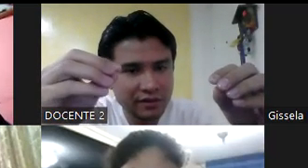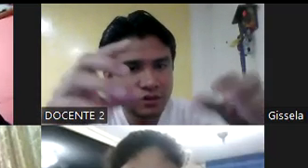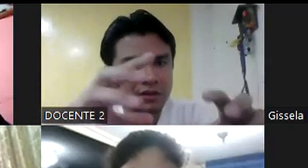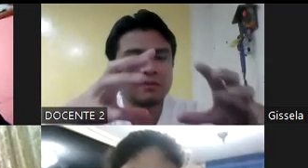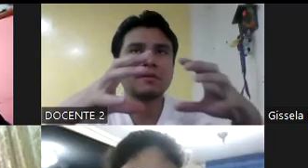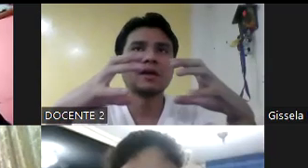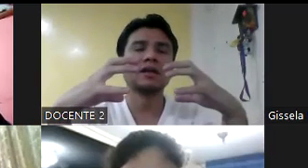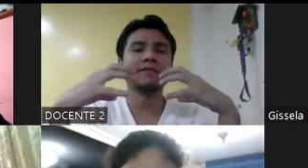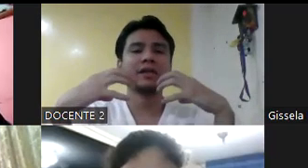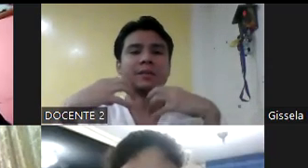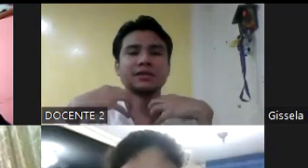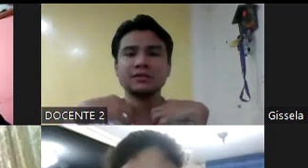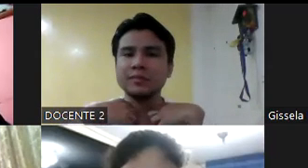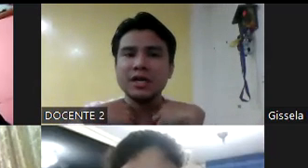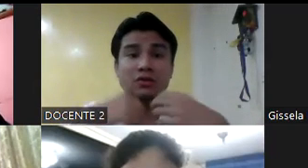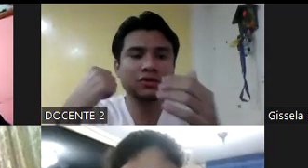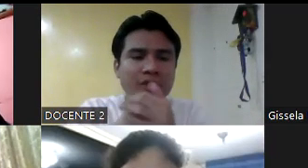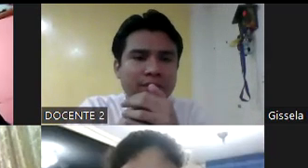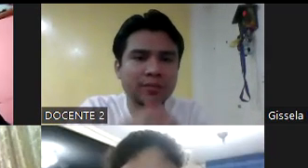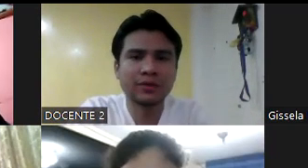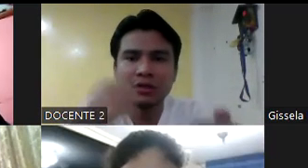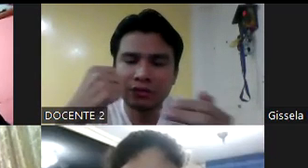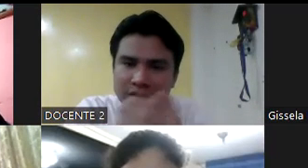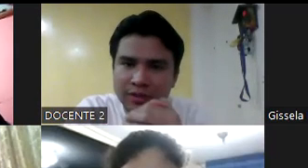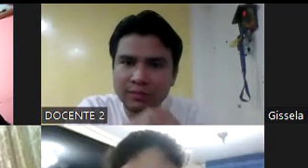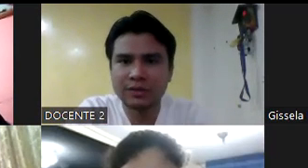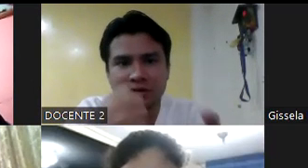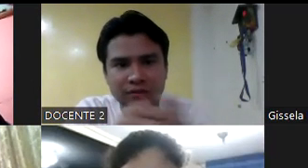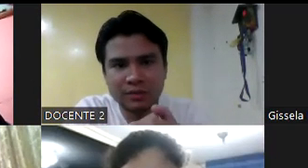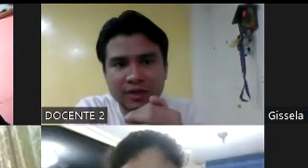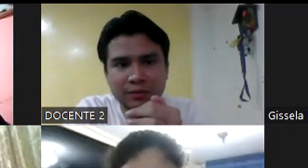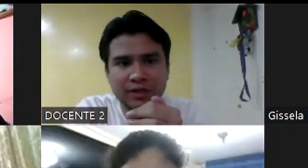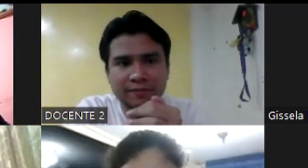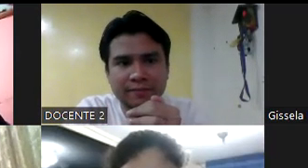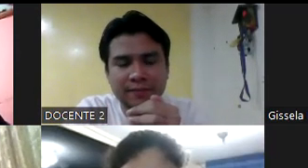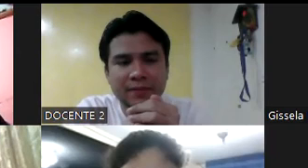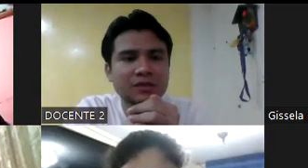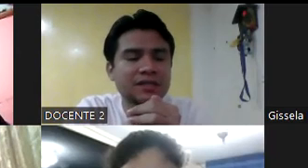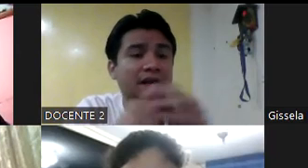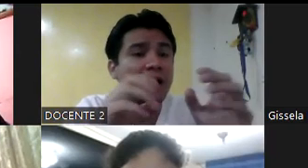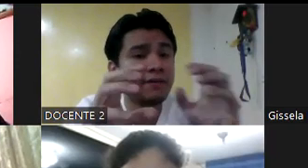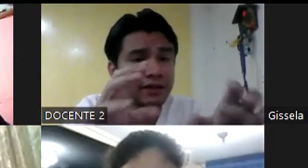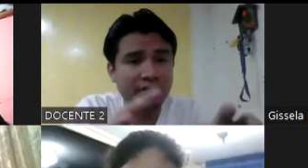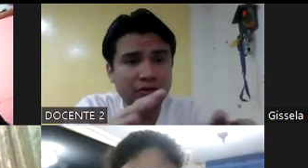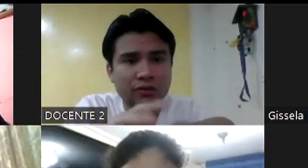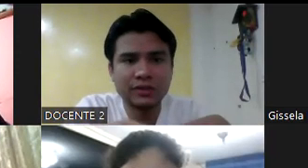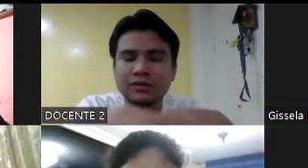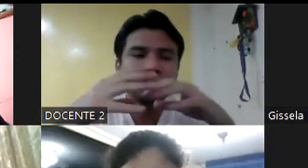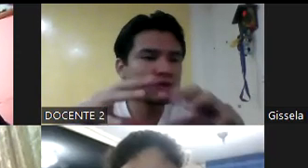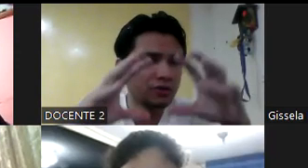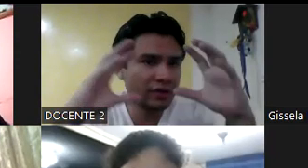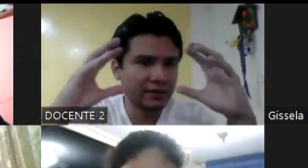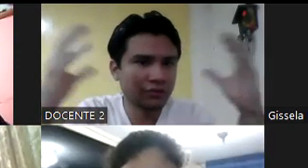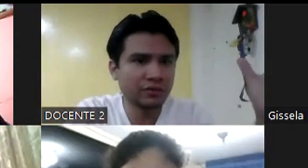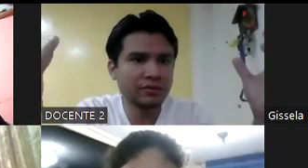Pero el nivel de percepción mía, no, yo sí voy a poder, yo sí voy a poder, yo sí voy a poder. Entonces, afecta todo, Luis,